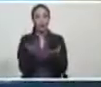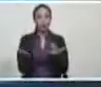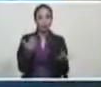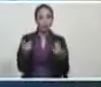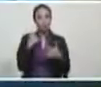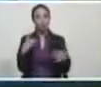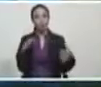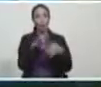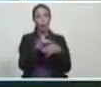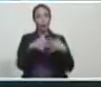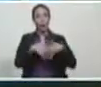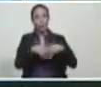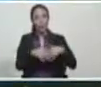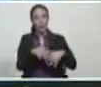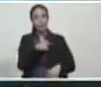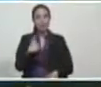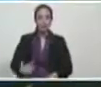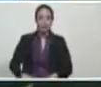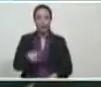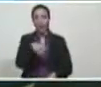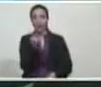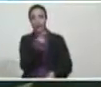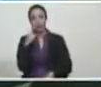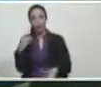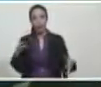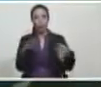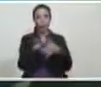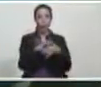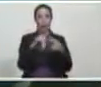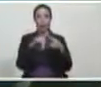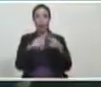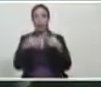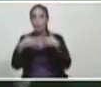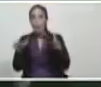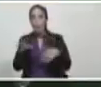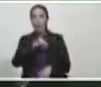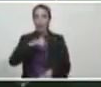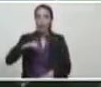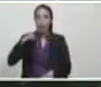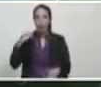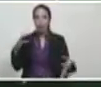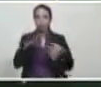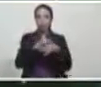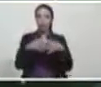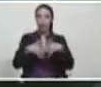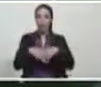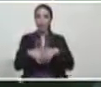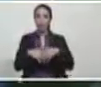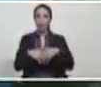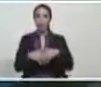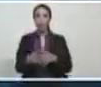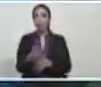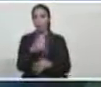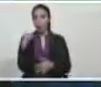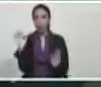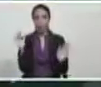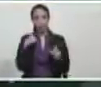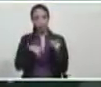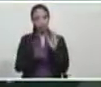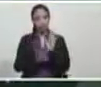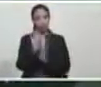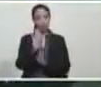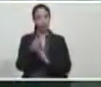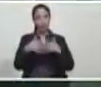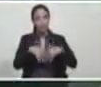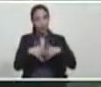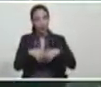esta, china-venezolana, como la industria pública, la industria privada. Yo quiero que toda la industria automotriz se convierta en un